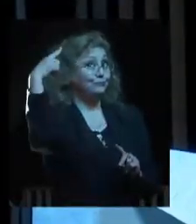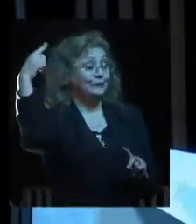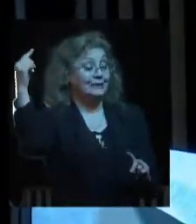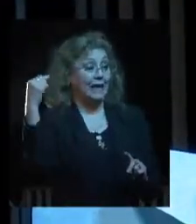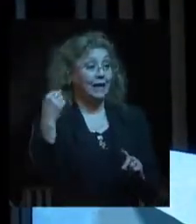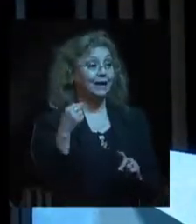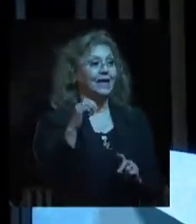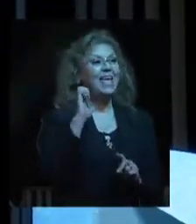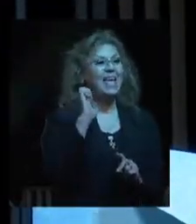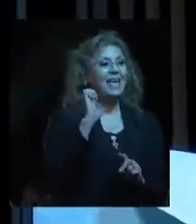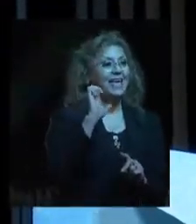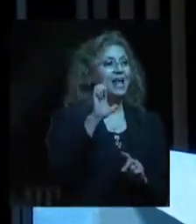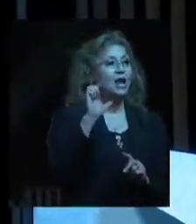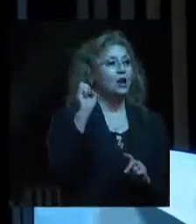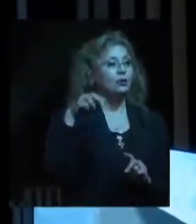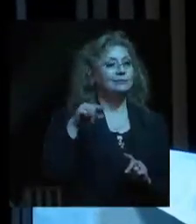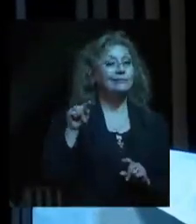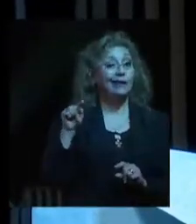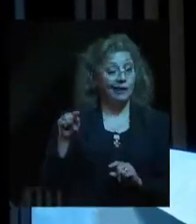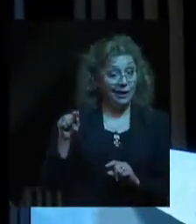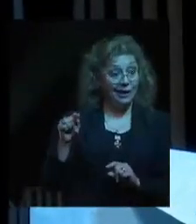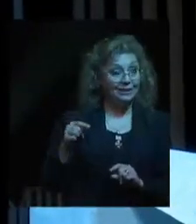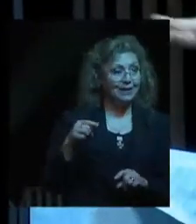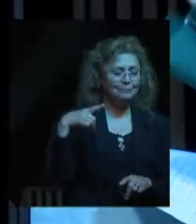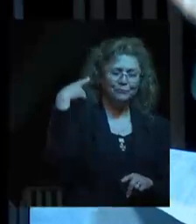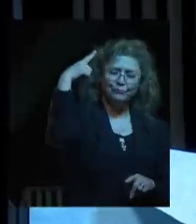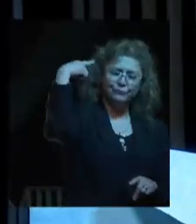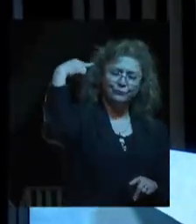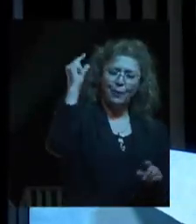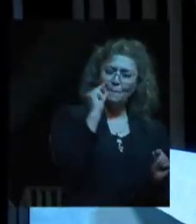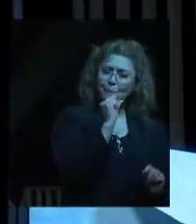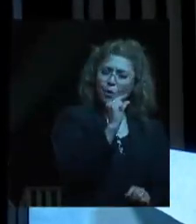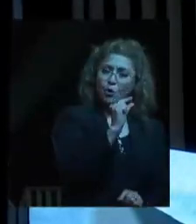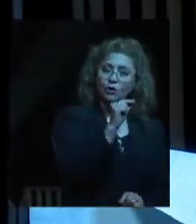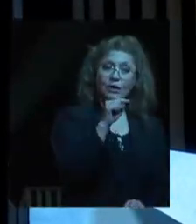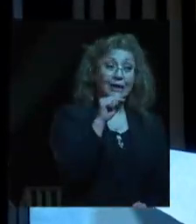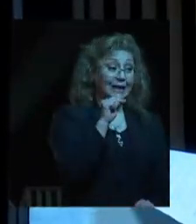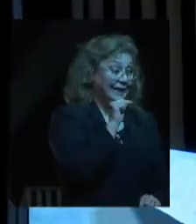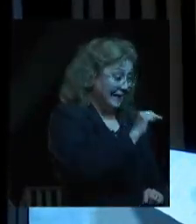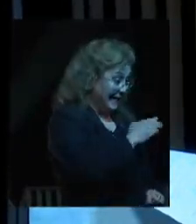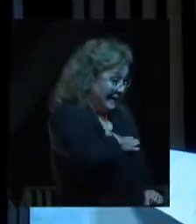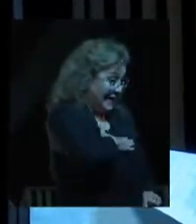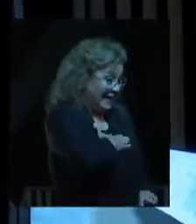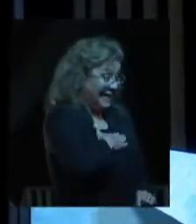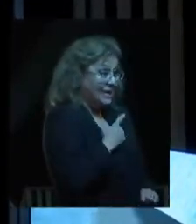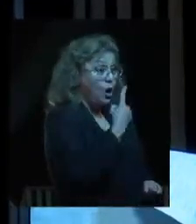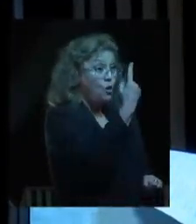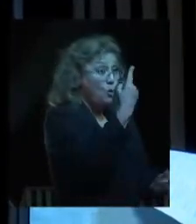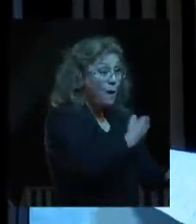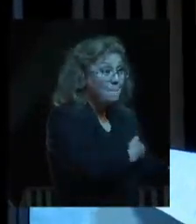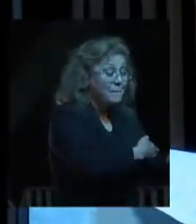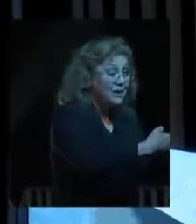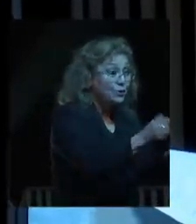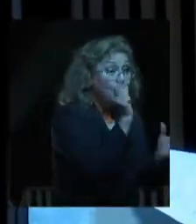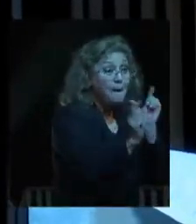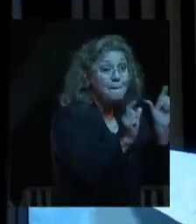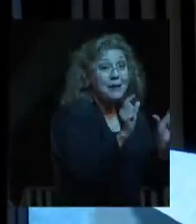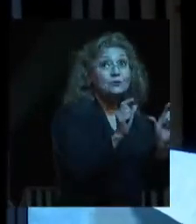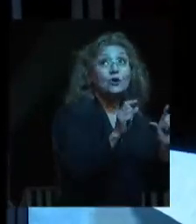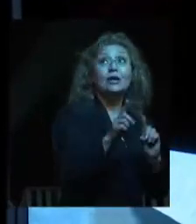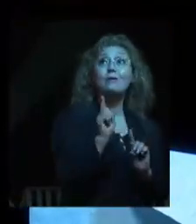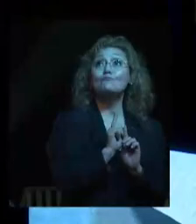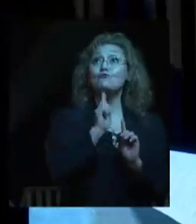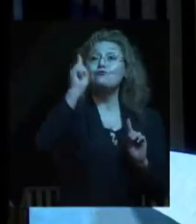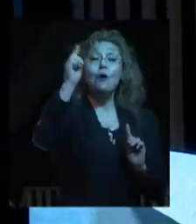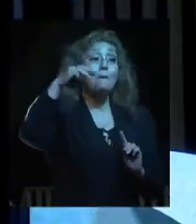SpaceX. Este gallo, que está un poquito chiflado, quiere poner 1 millón de personas en Marte en un siglo. Un